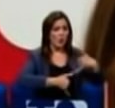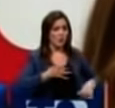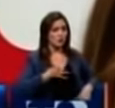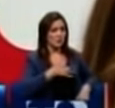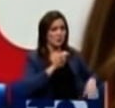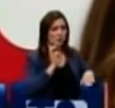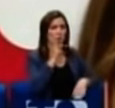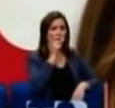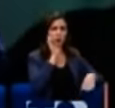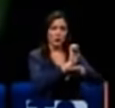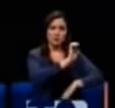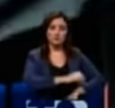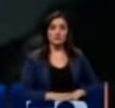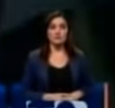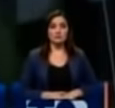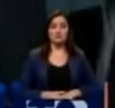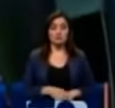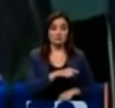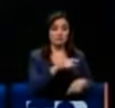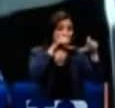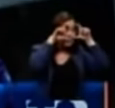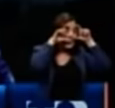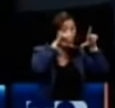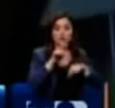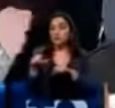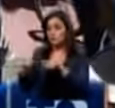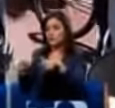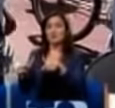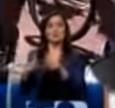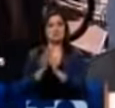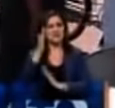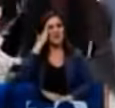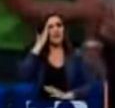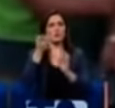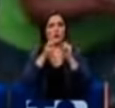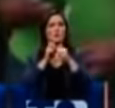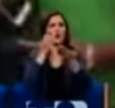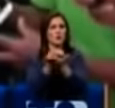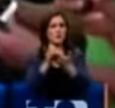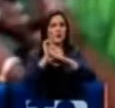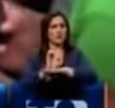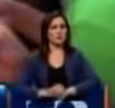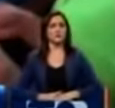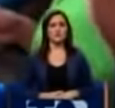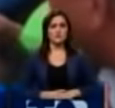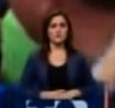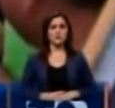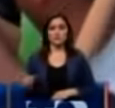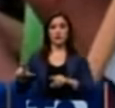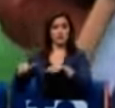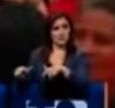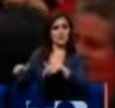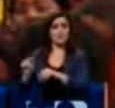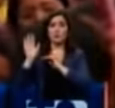pueblo ecuatoriano. Guillermo Lasso y Lenín Moreno reconocen las dificultades económicas por las que atraviesa el país. Y aun cuando el candidato del